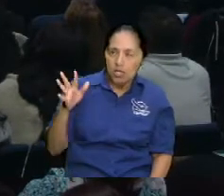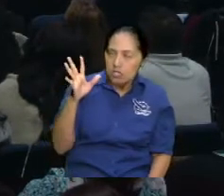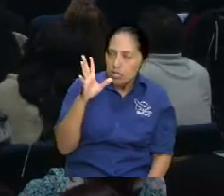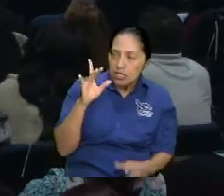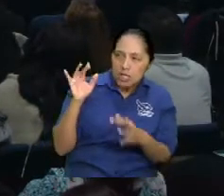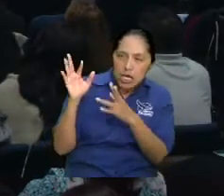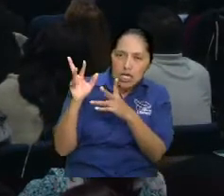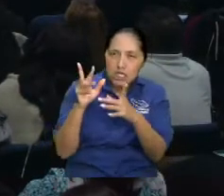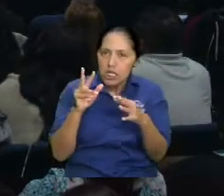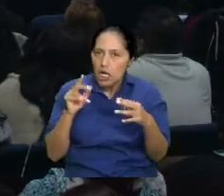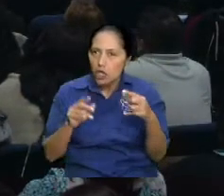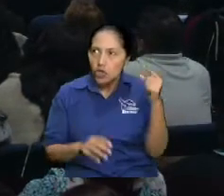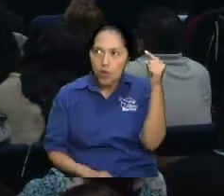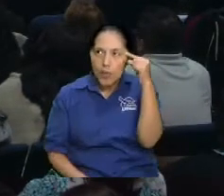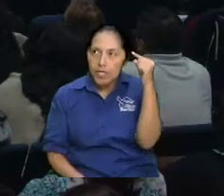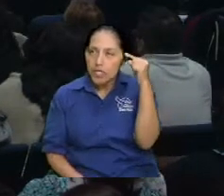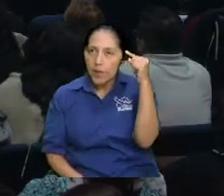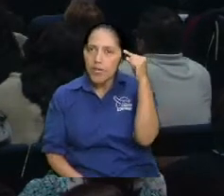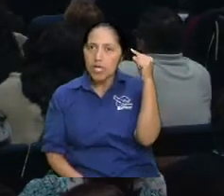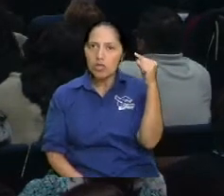Si yo lo que necesito es que me den.